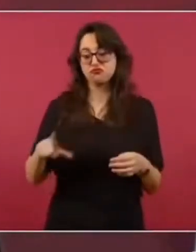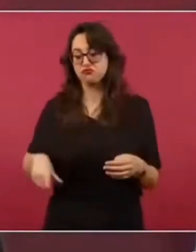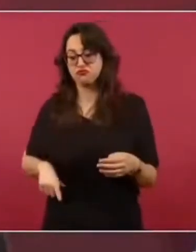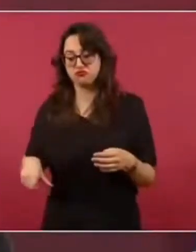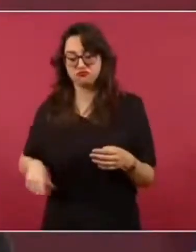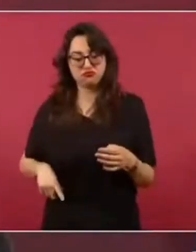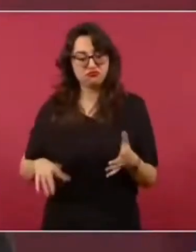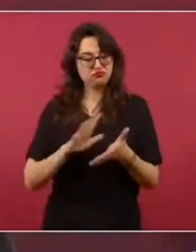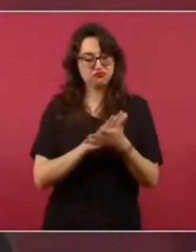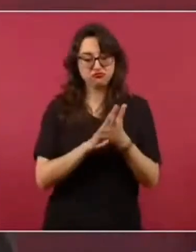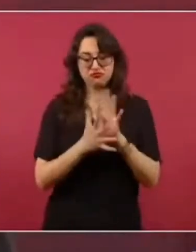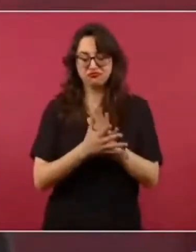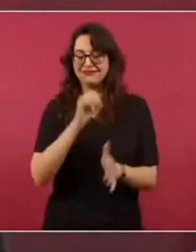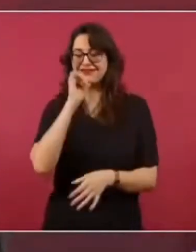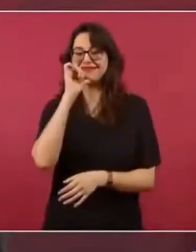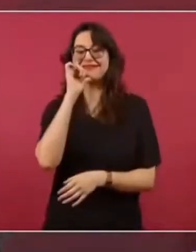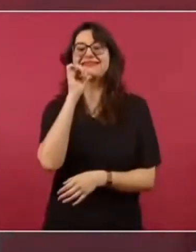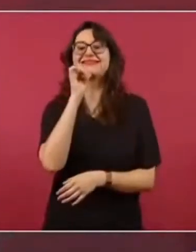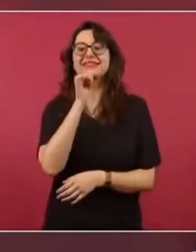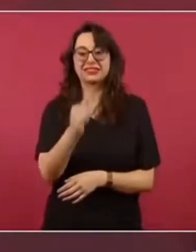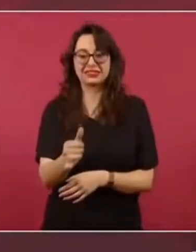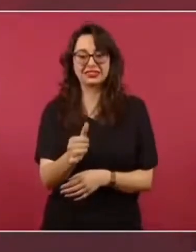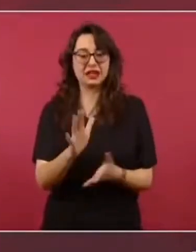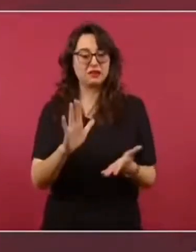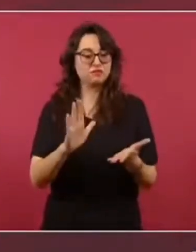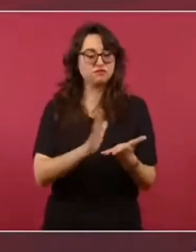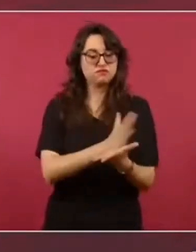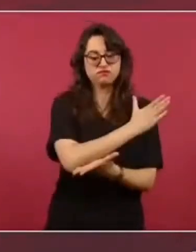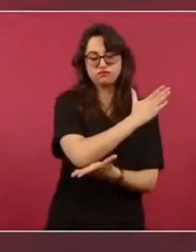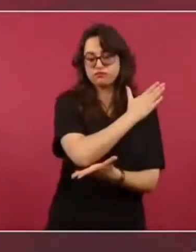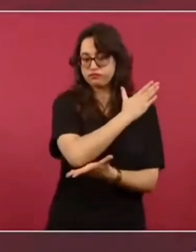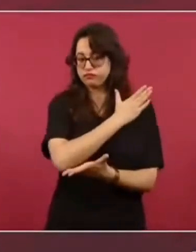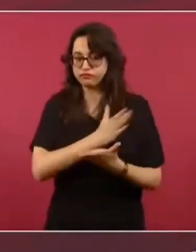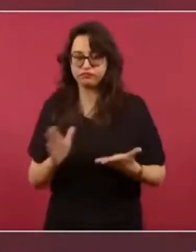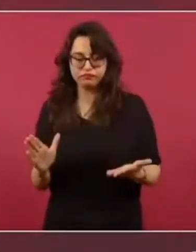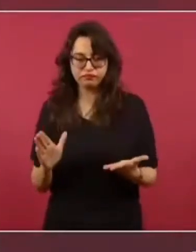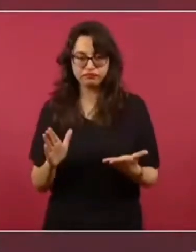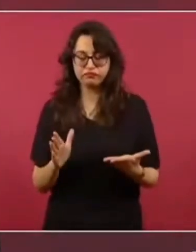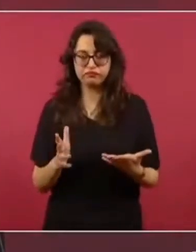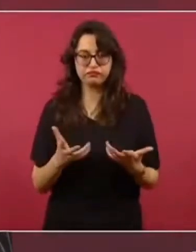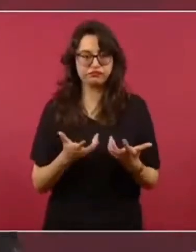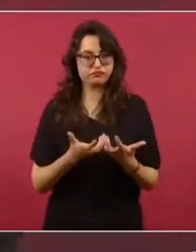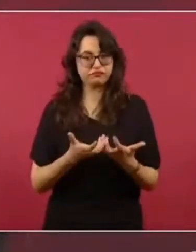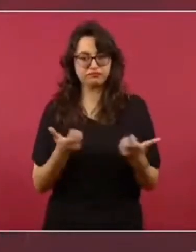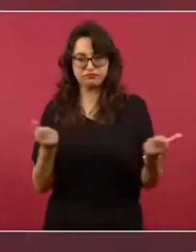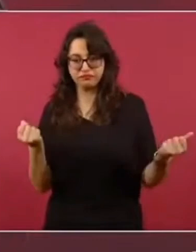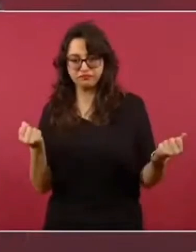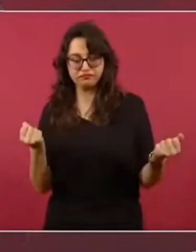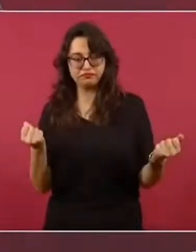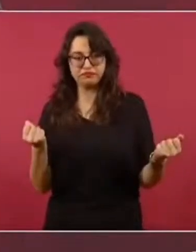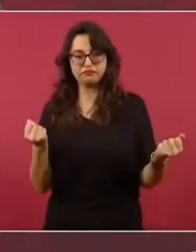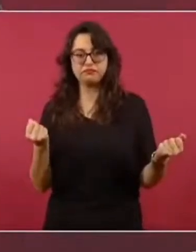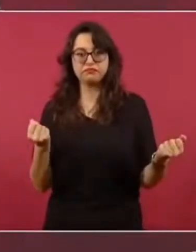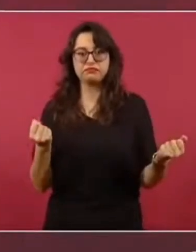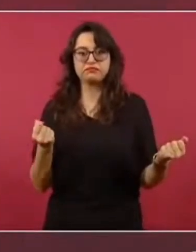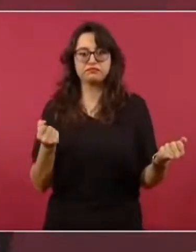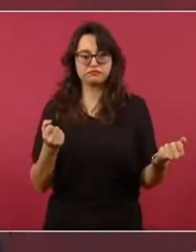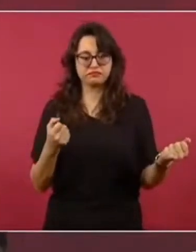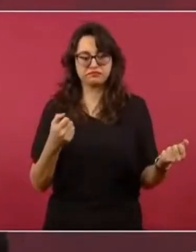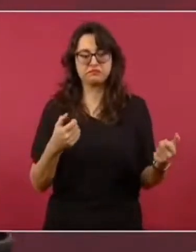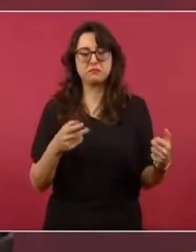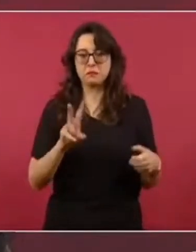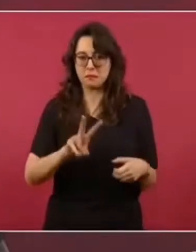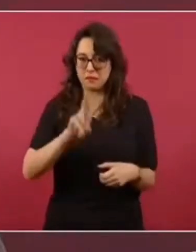de delincuencia organizada, delincuencia de cuello blanco y de autoridad, si está bien pintada